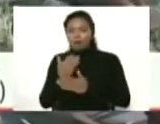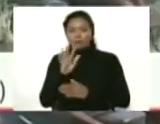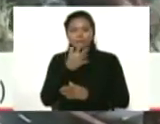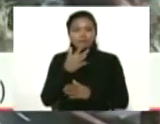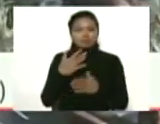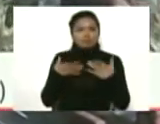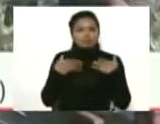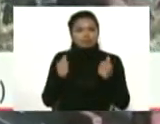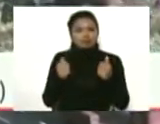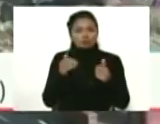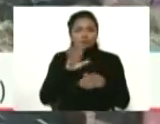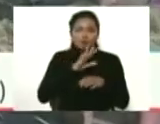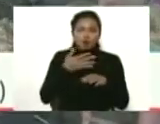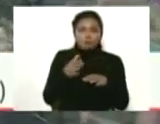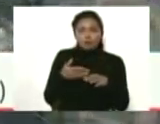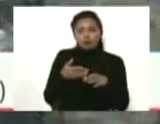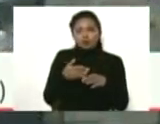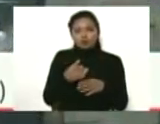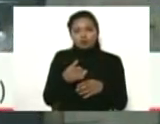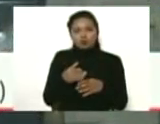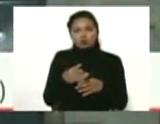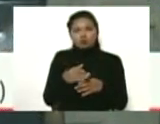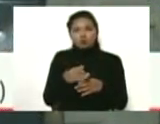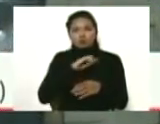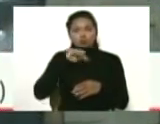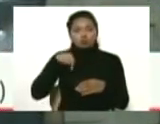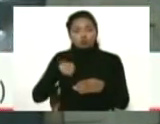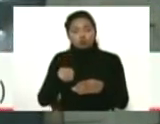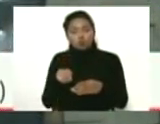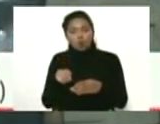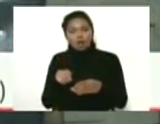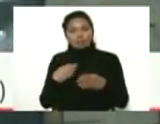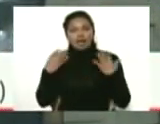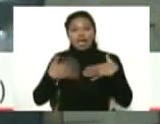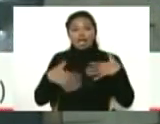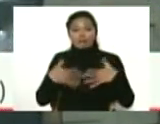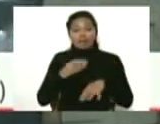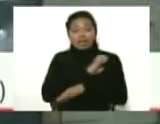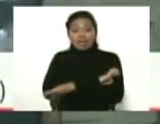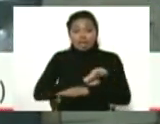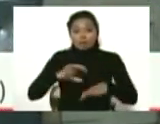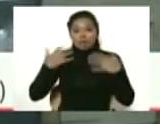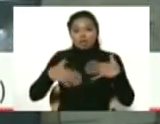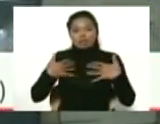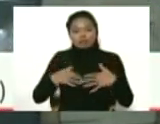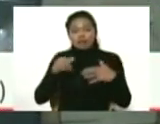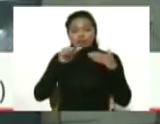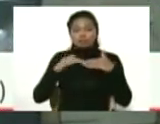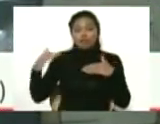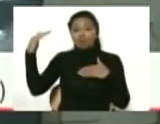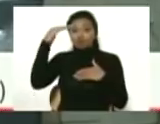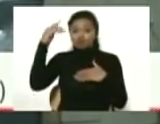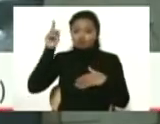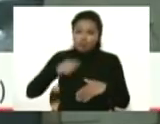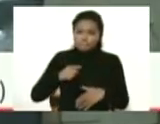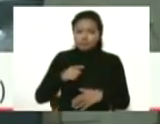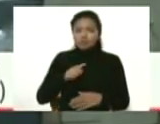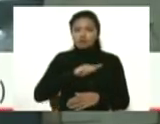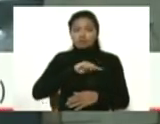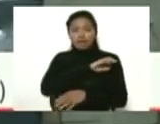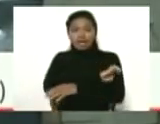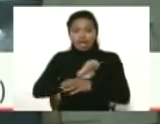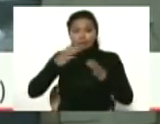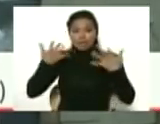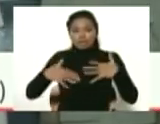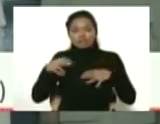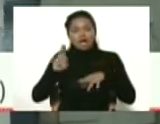salubridad enmarcado en nuestra emergencia de adultos, nuestra emergencia